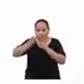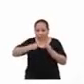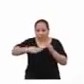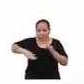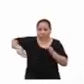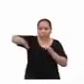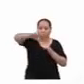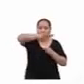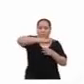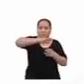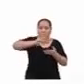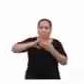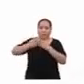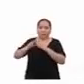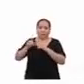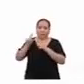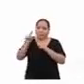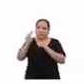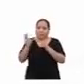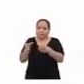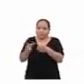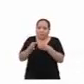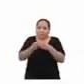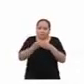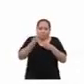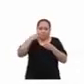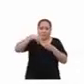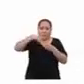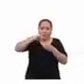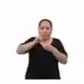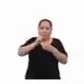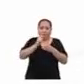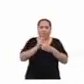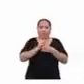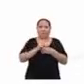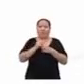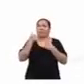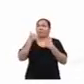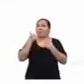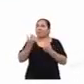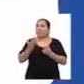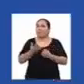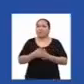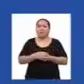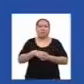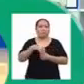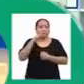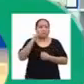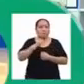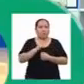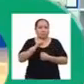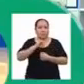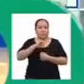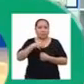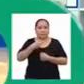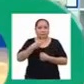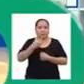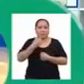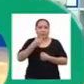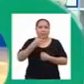población a partir de un grupo pequeño. ¡Alucinante! Así es, Jonathan.